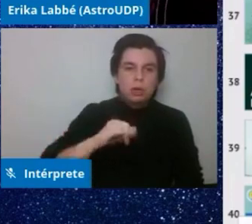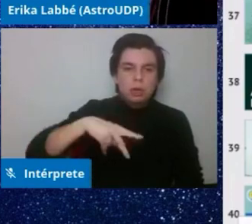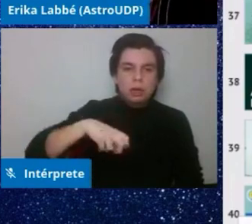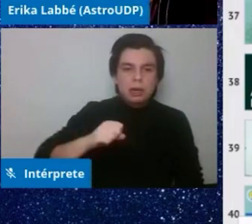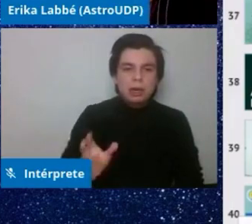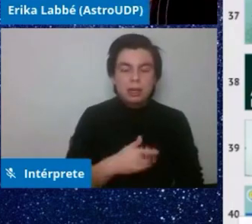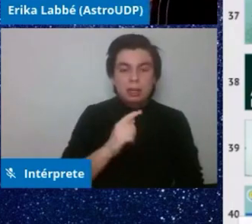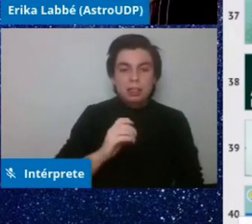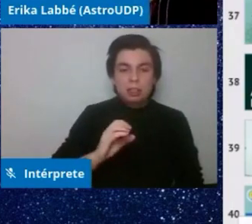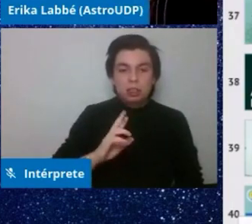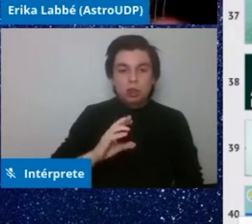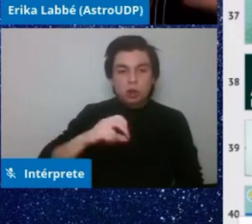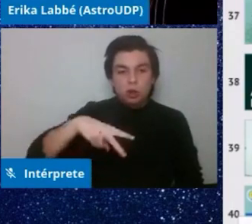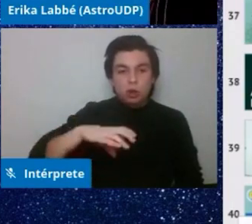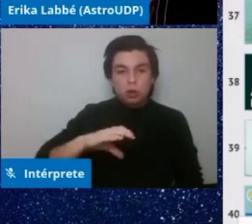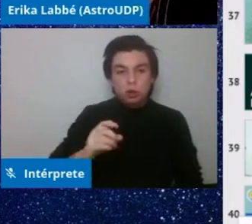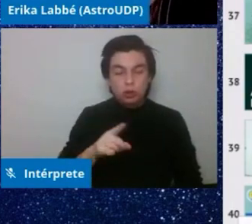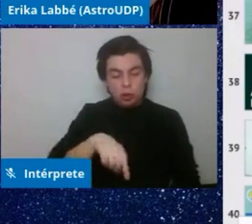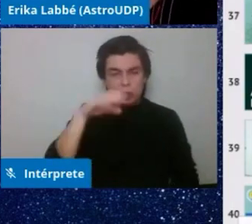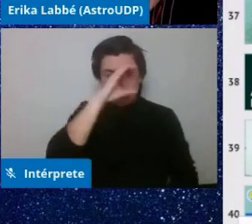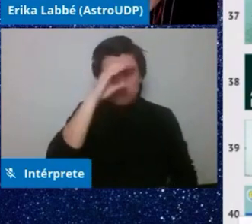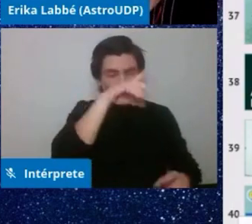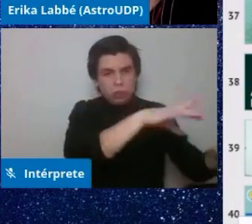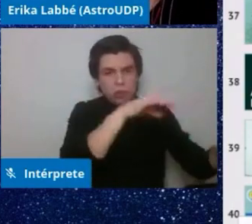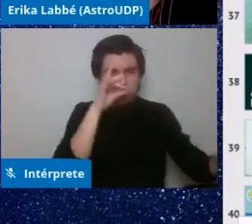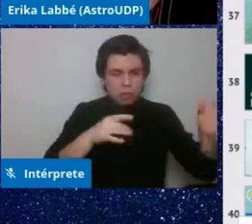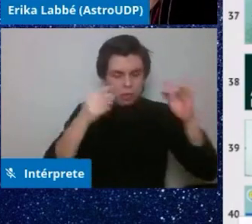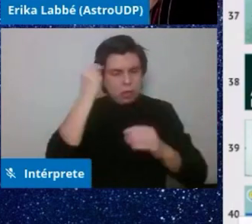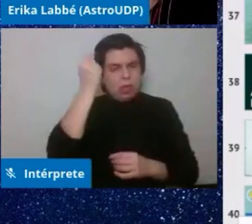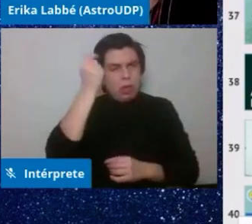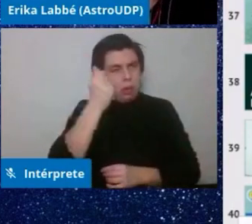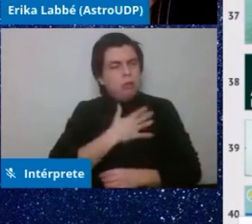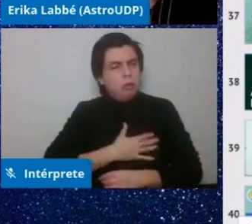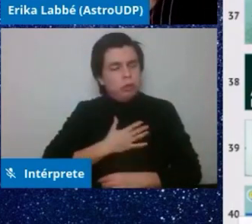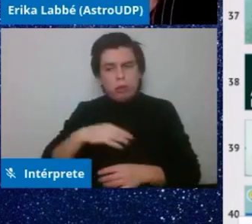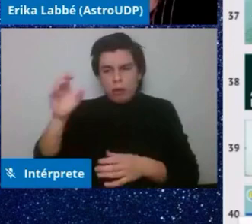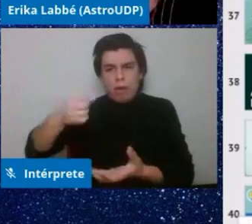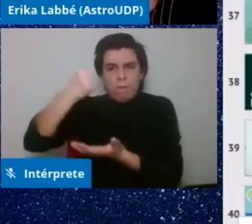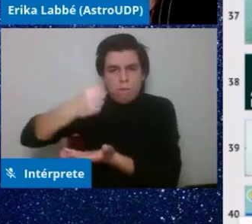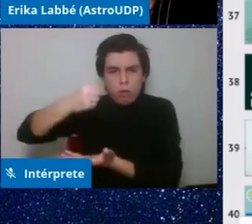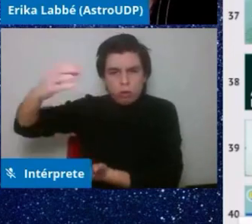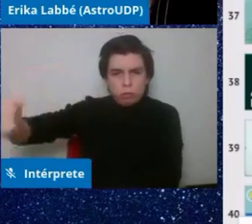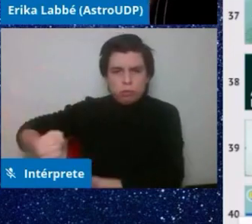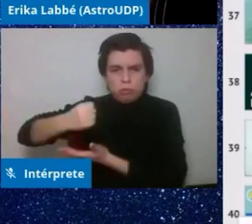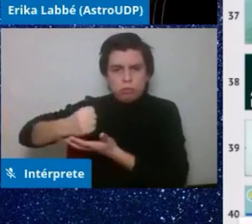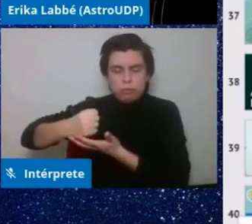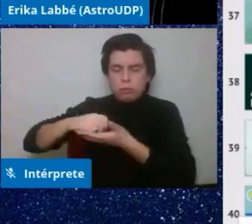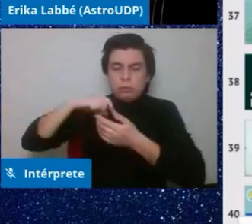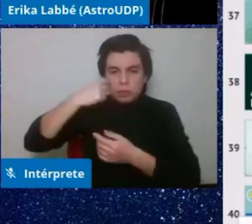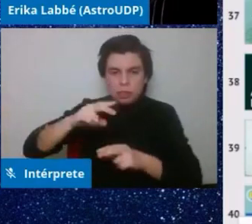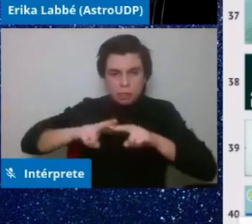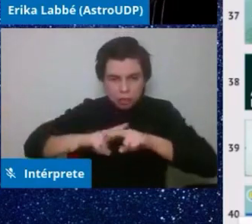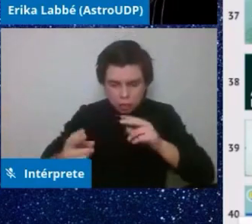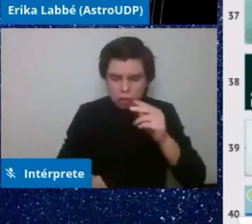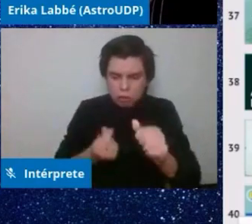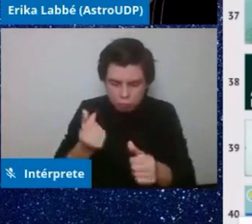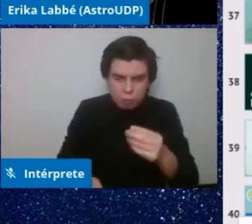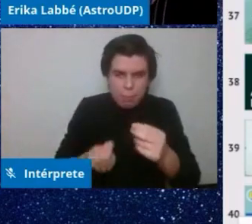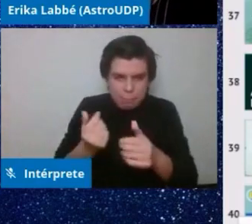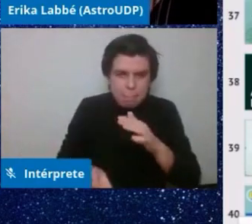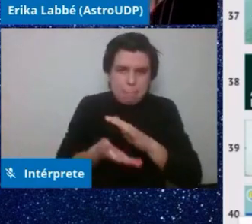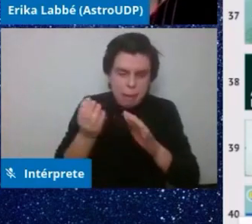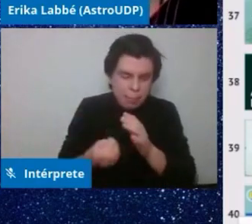buscó fondos y ahora está fabricando muchos de esos dispositivos y los está mejorando también. Está trabajando en un proyecto